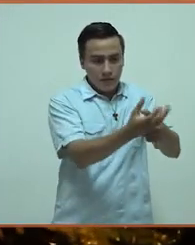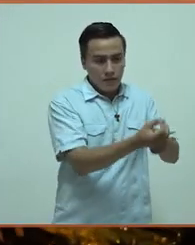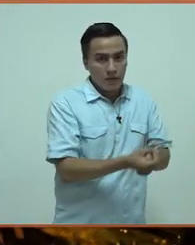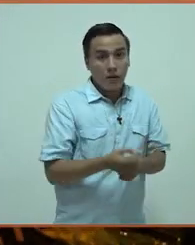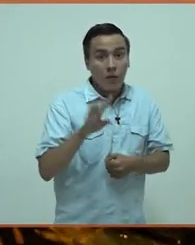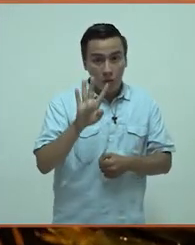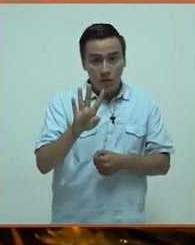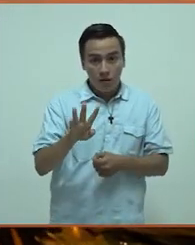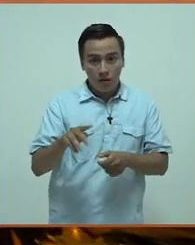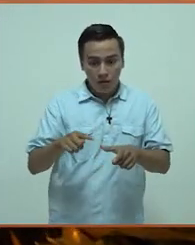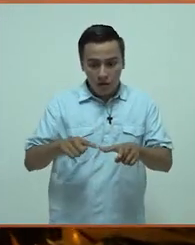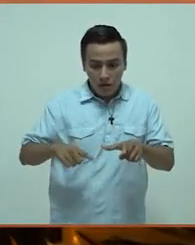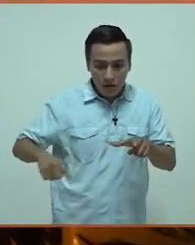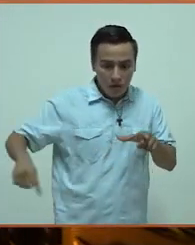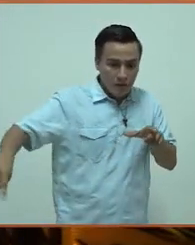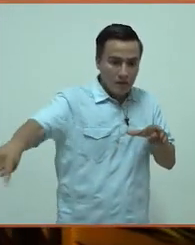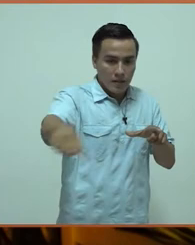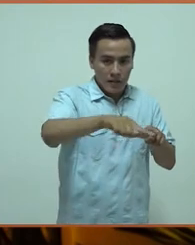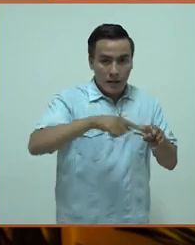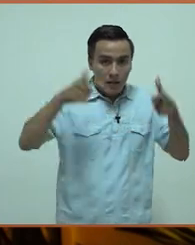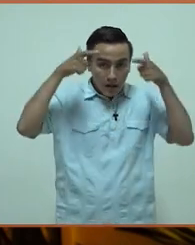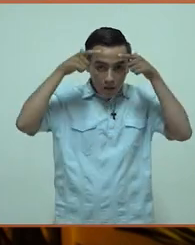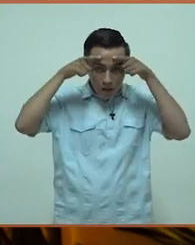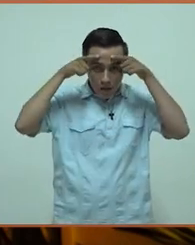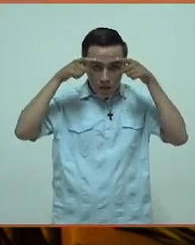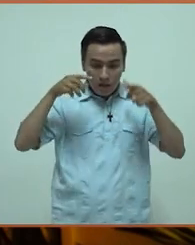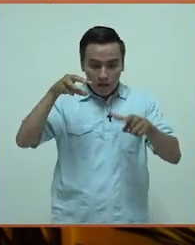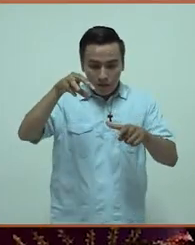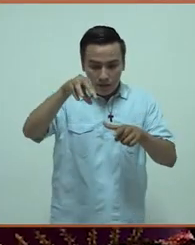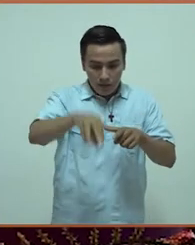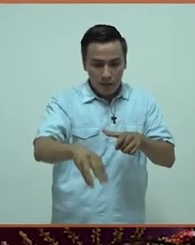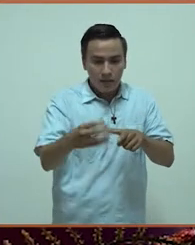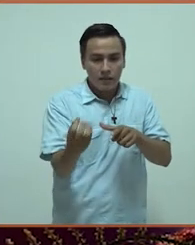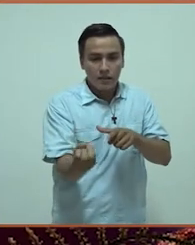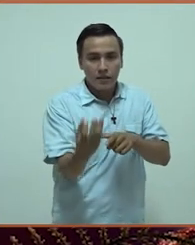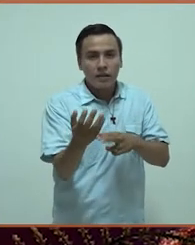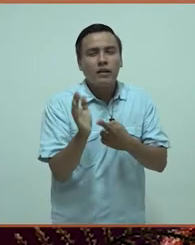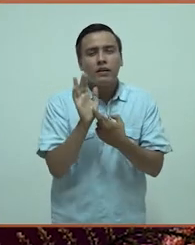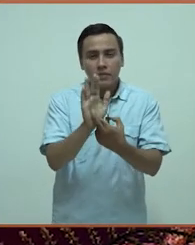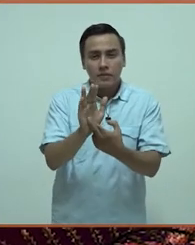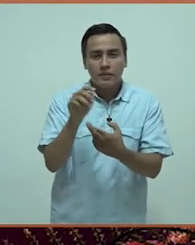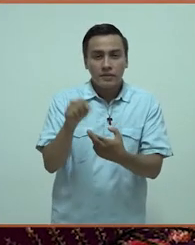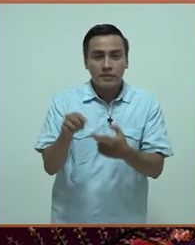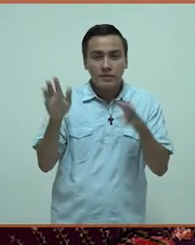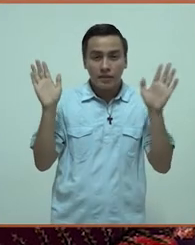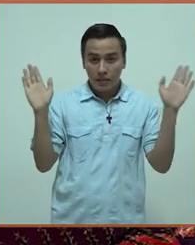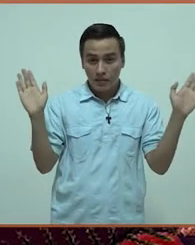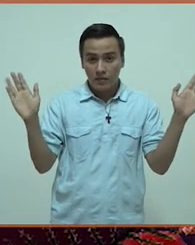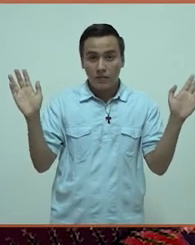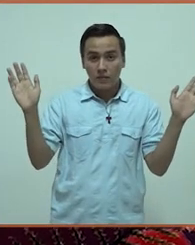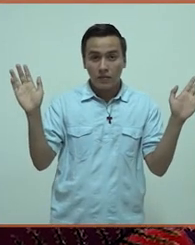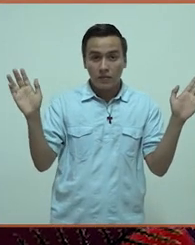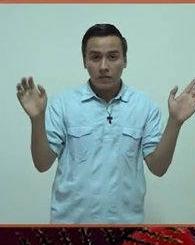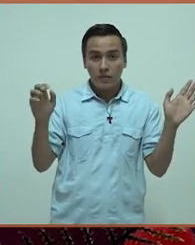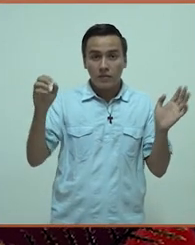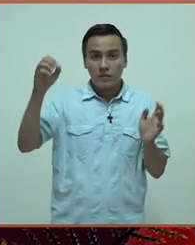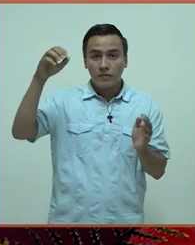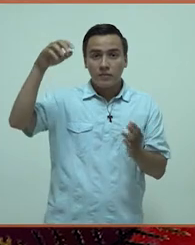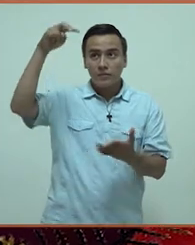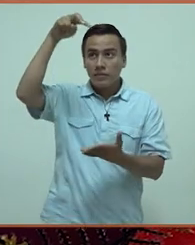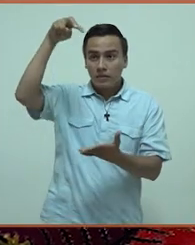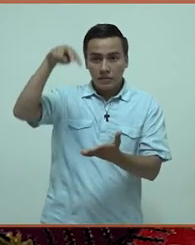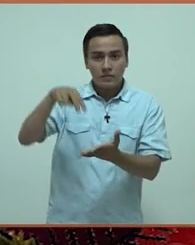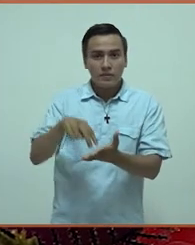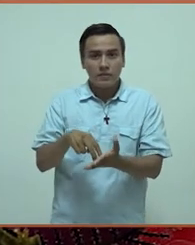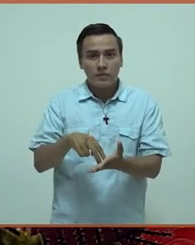4 que rodean la corona y la del centro que representa a ese Jesús, luz del mundo, a